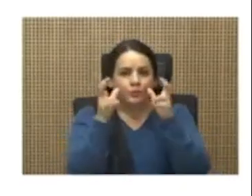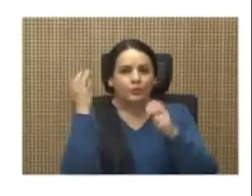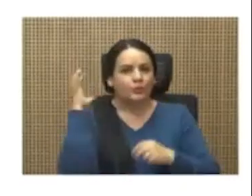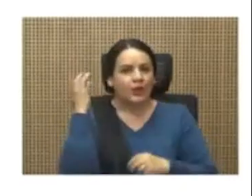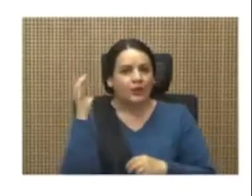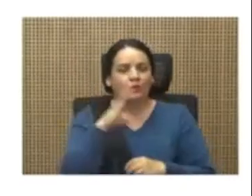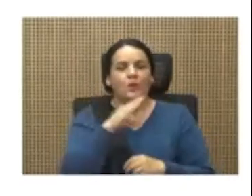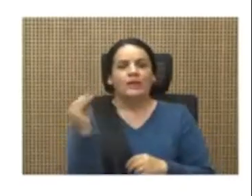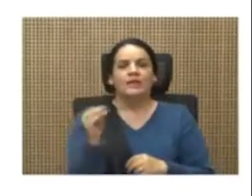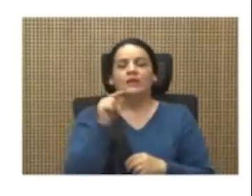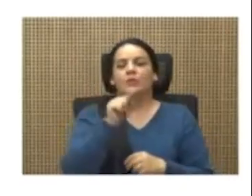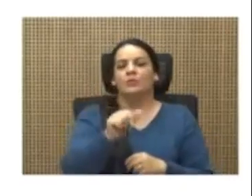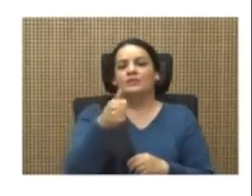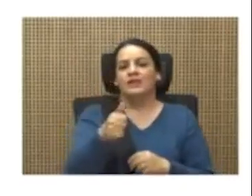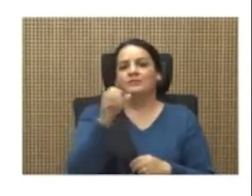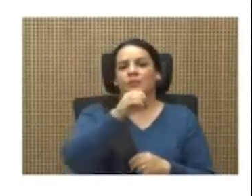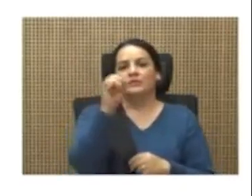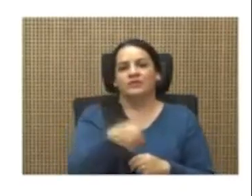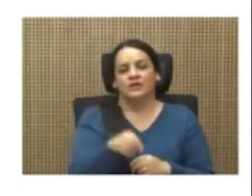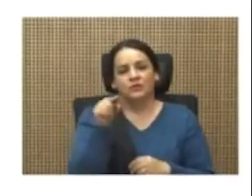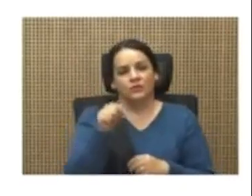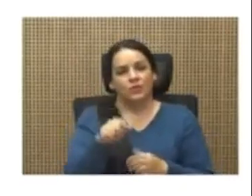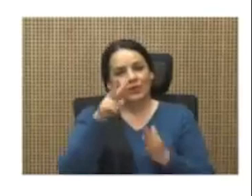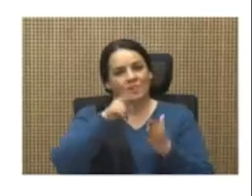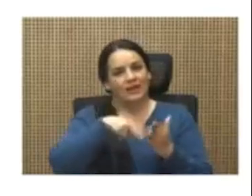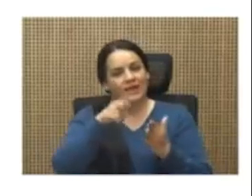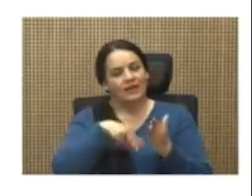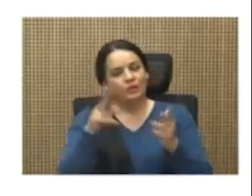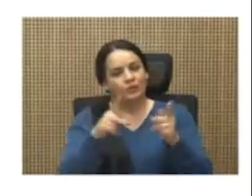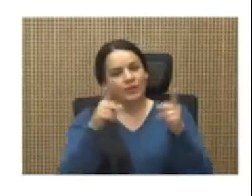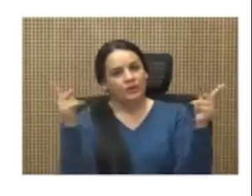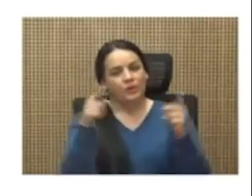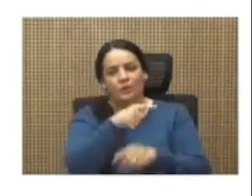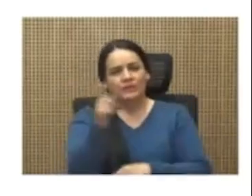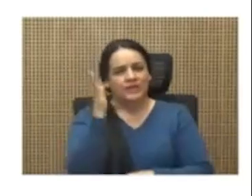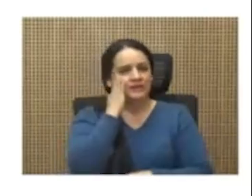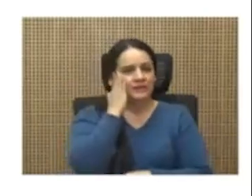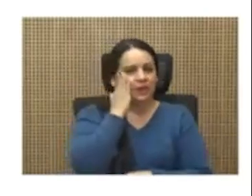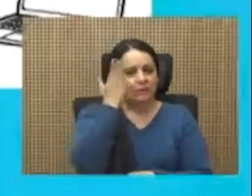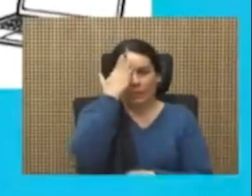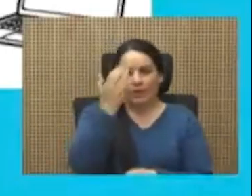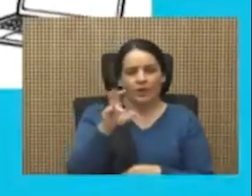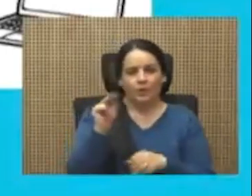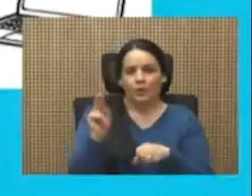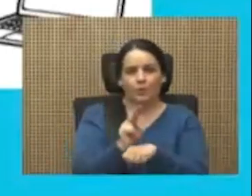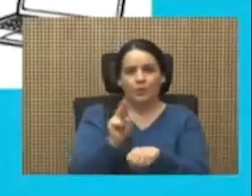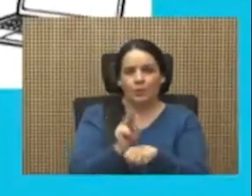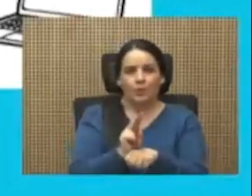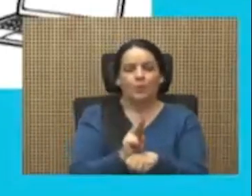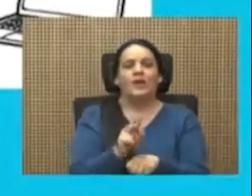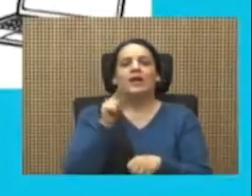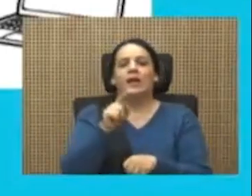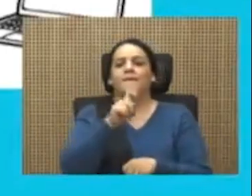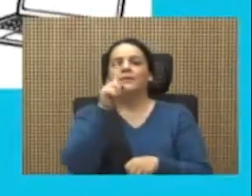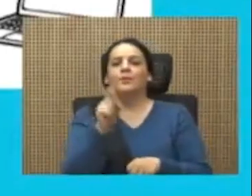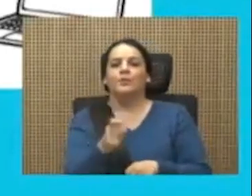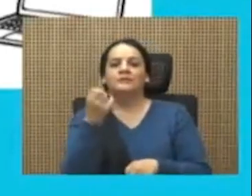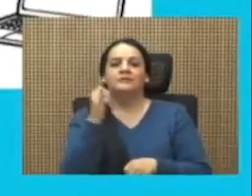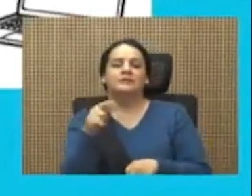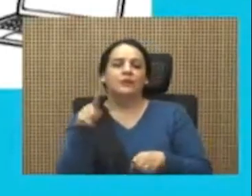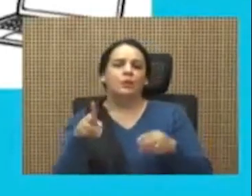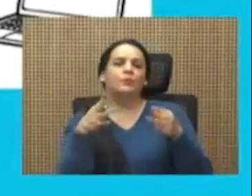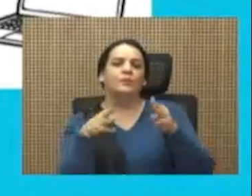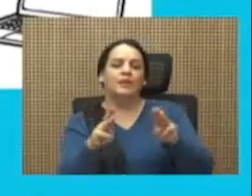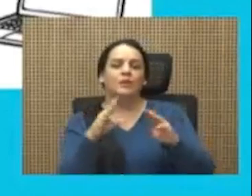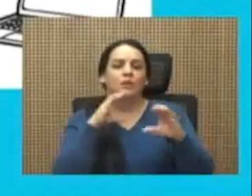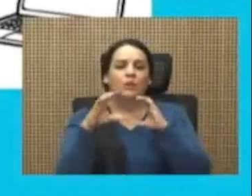pírrico 10% lee los periódicos y saben ustedes por qué no los consumen a la pregunta de si los medios de